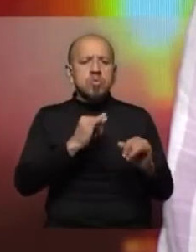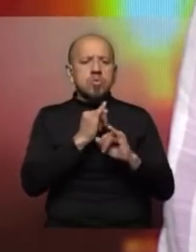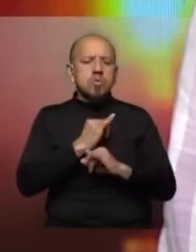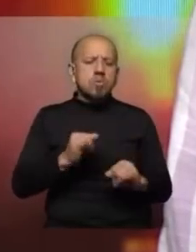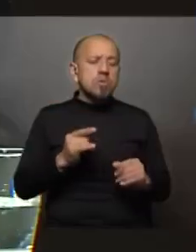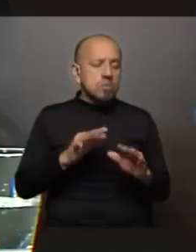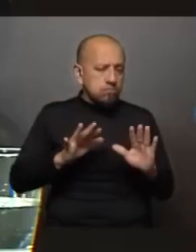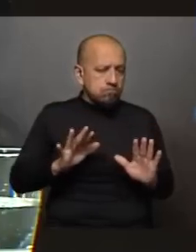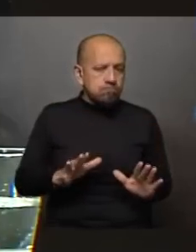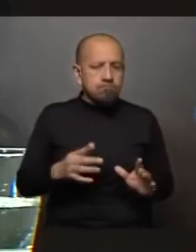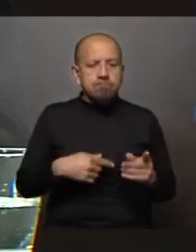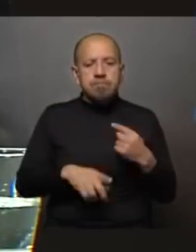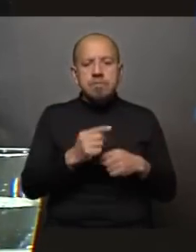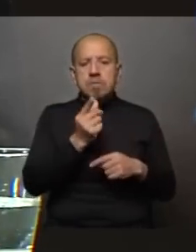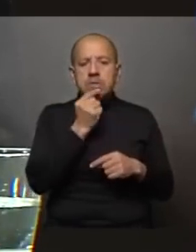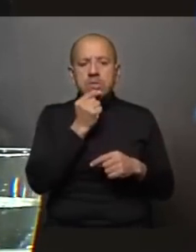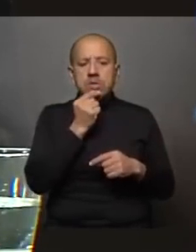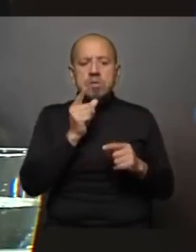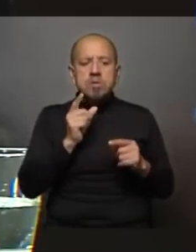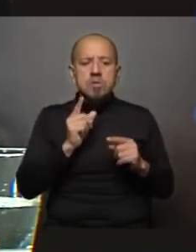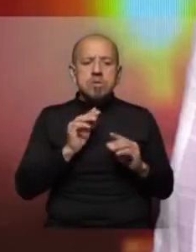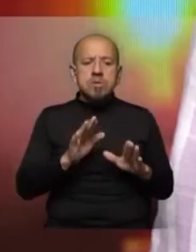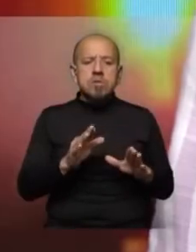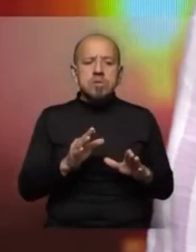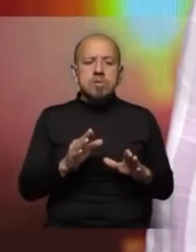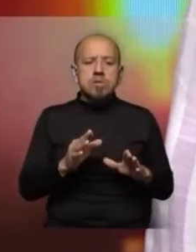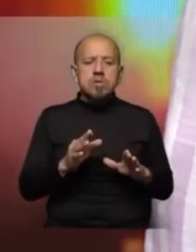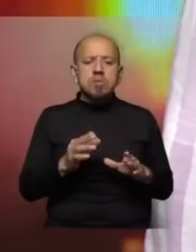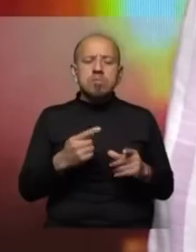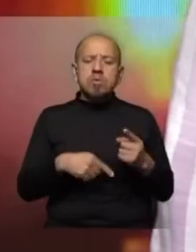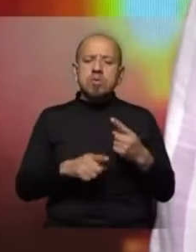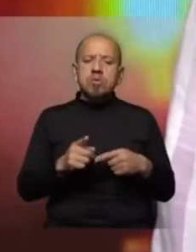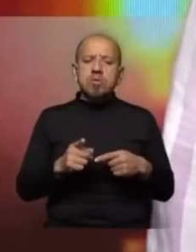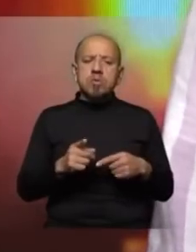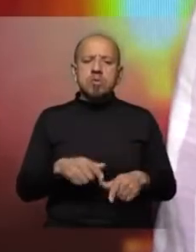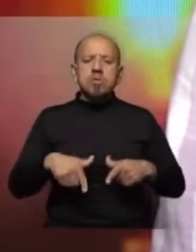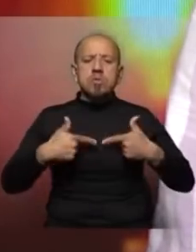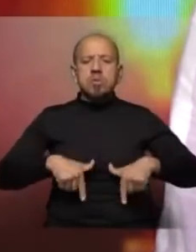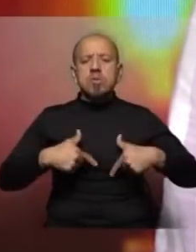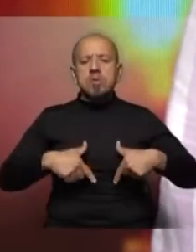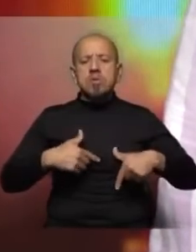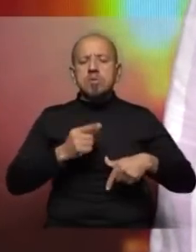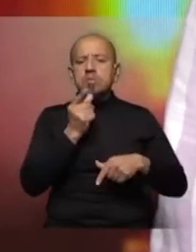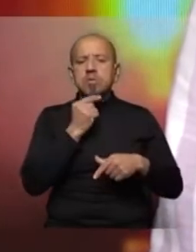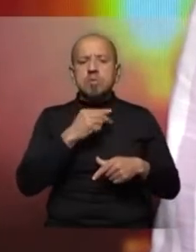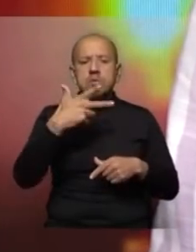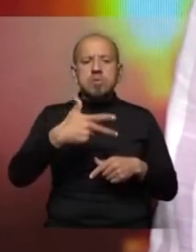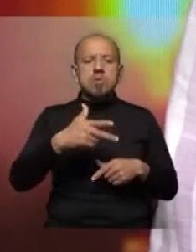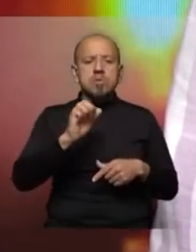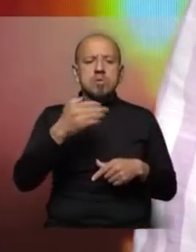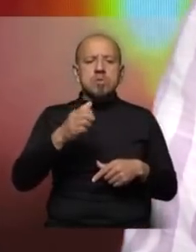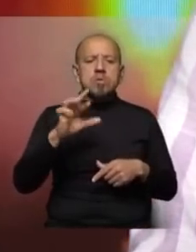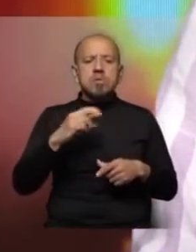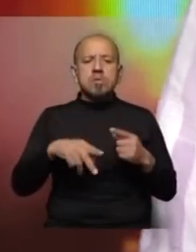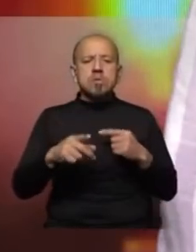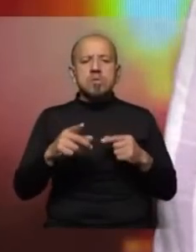No más allá de que la policía haga lo suyo Pero antes de eso el ministro del interior Luis Alberto Heber cada vez que